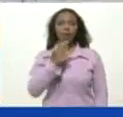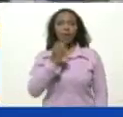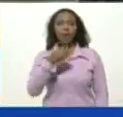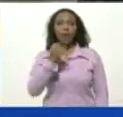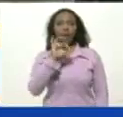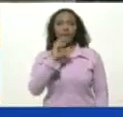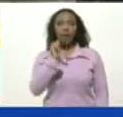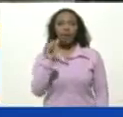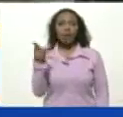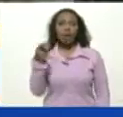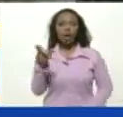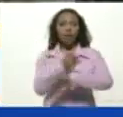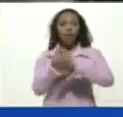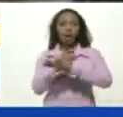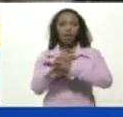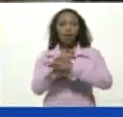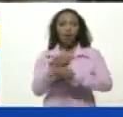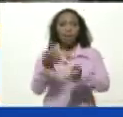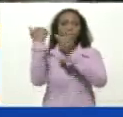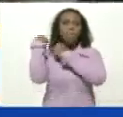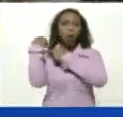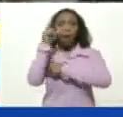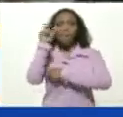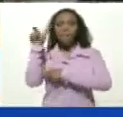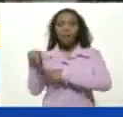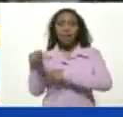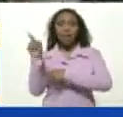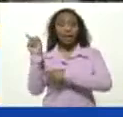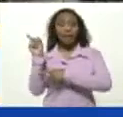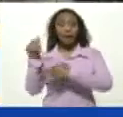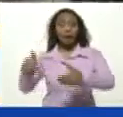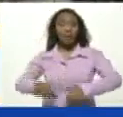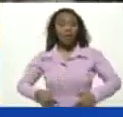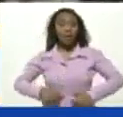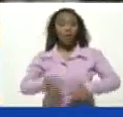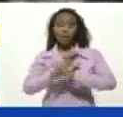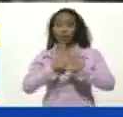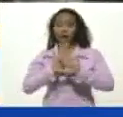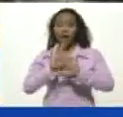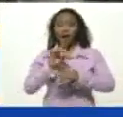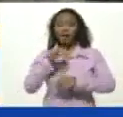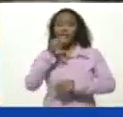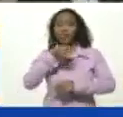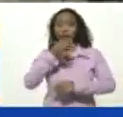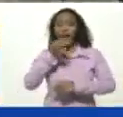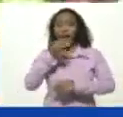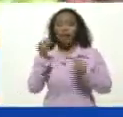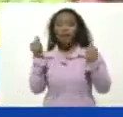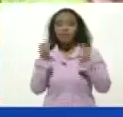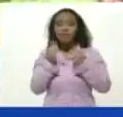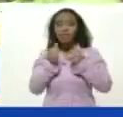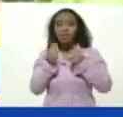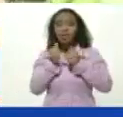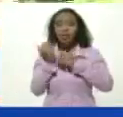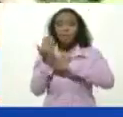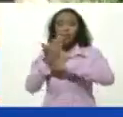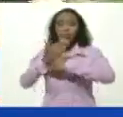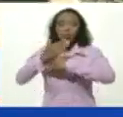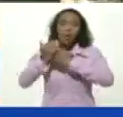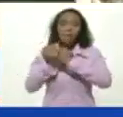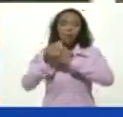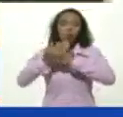gobernador encargado, compañero. Bueno, todo este esfuerzo, ya cae la tarde aquí, cae el frío, se pone friita.